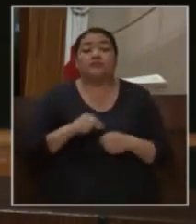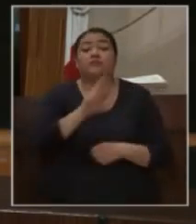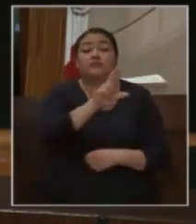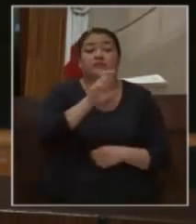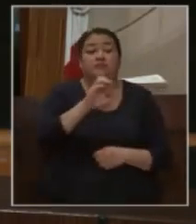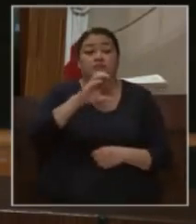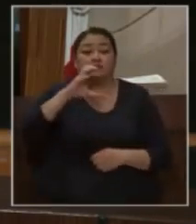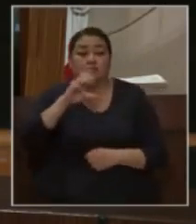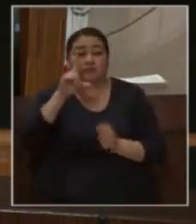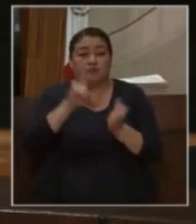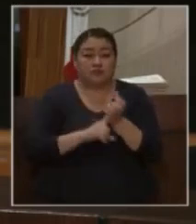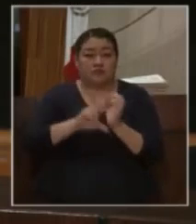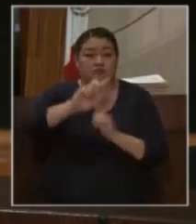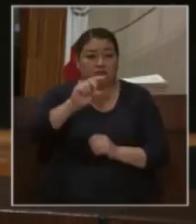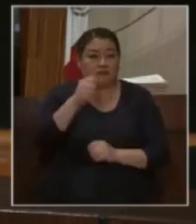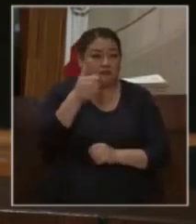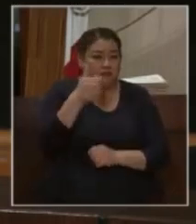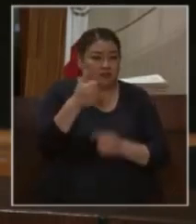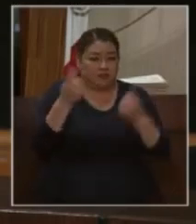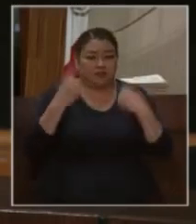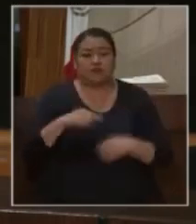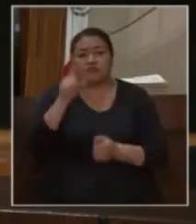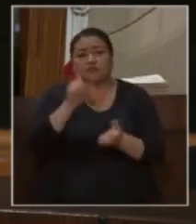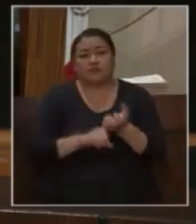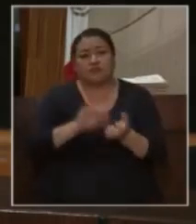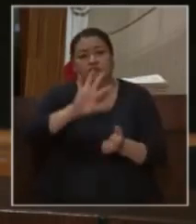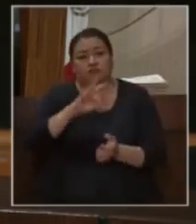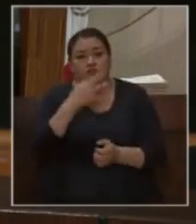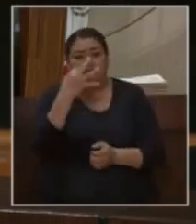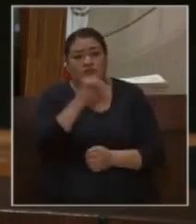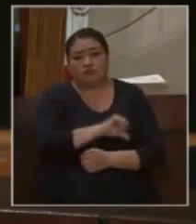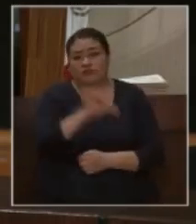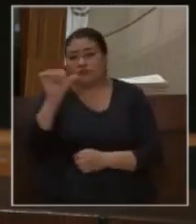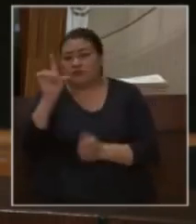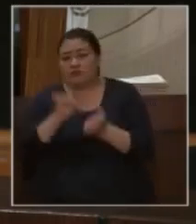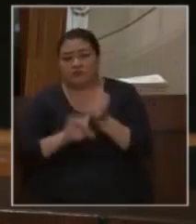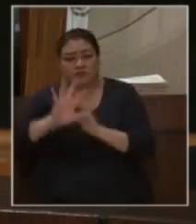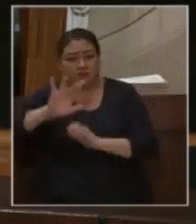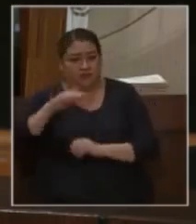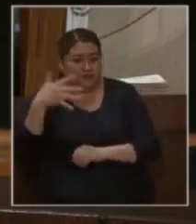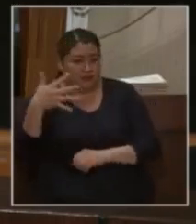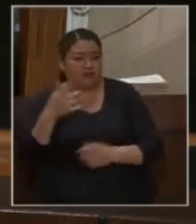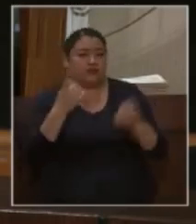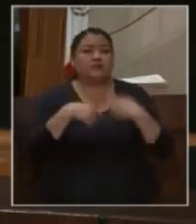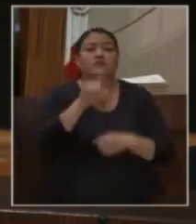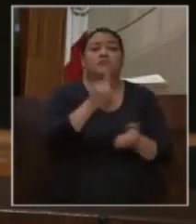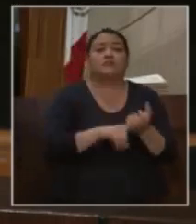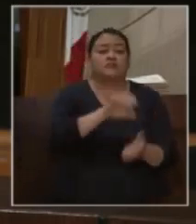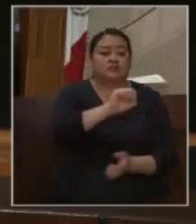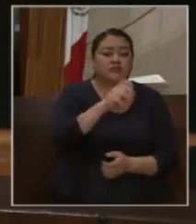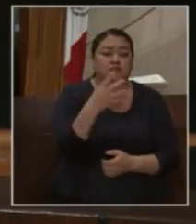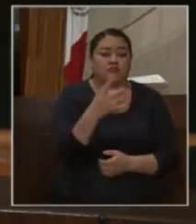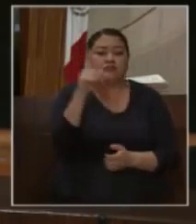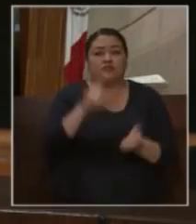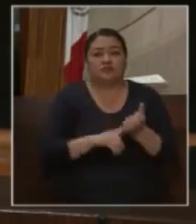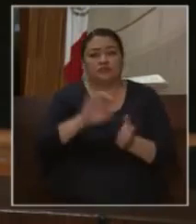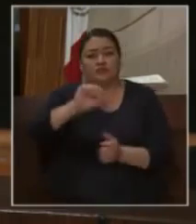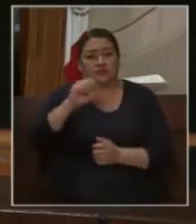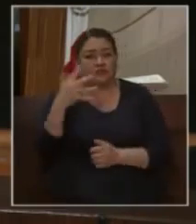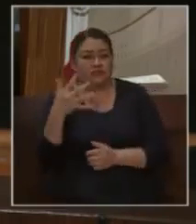de reconsideración 1036, 1053 a 1055, 1064,